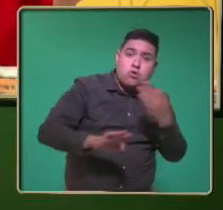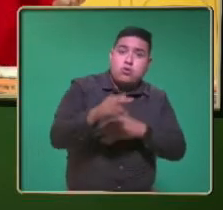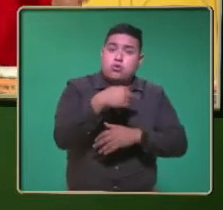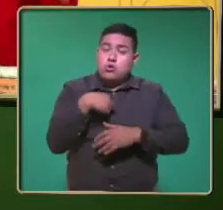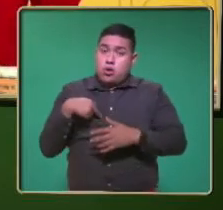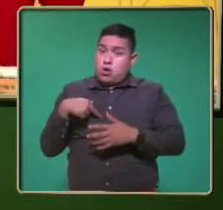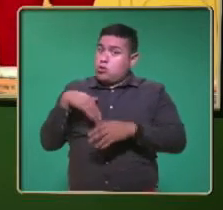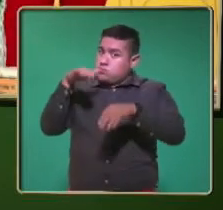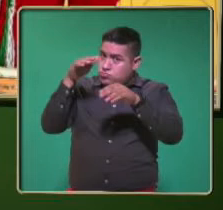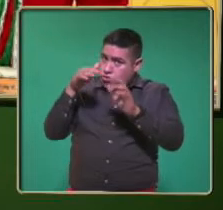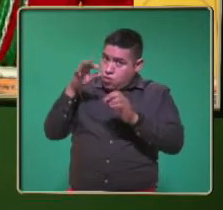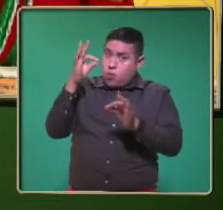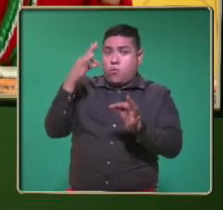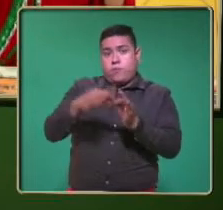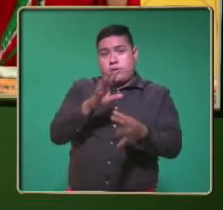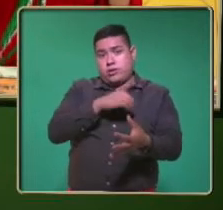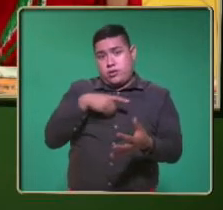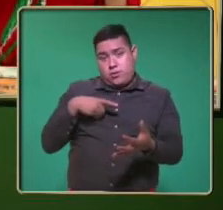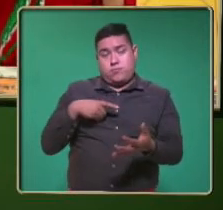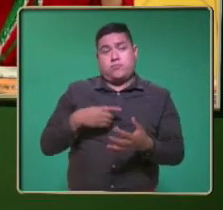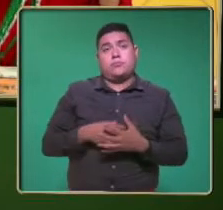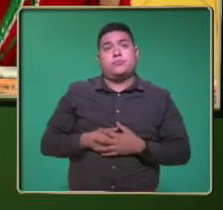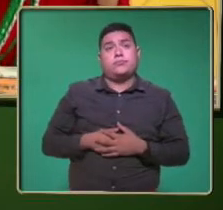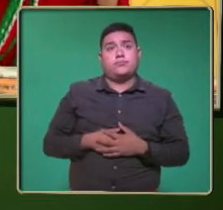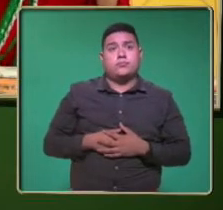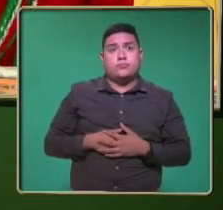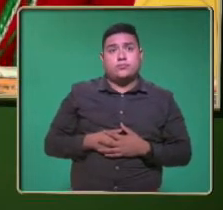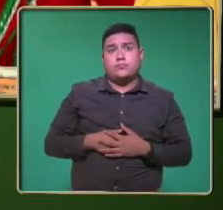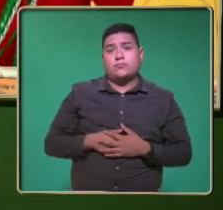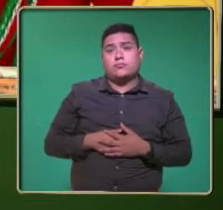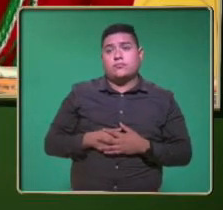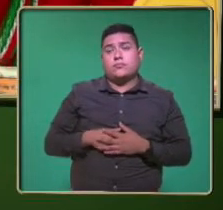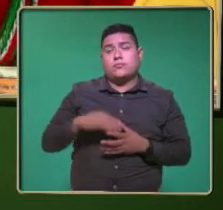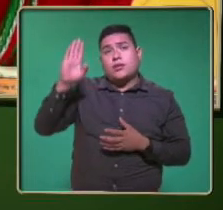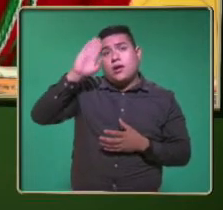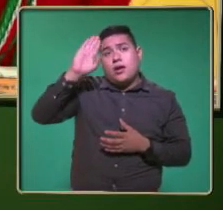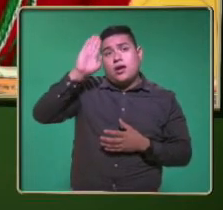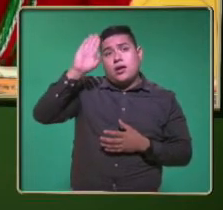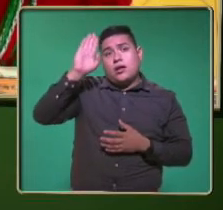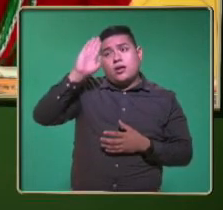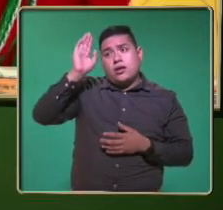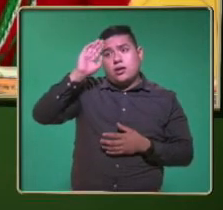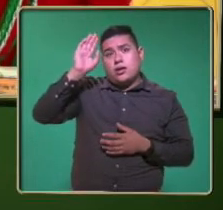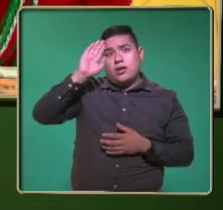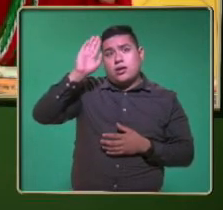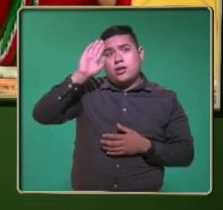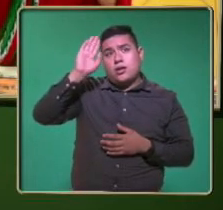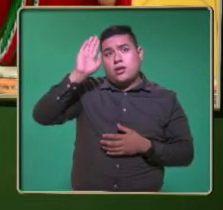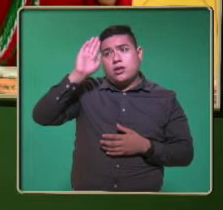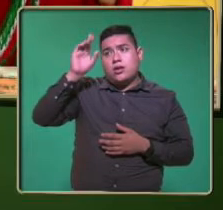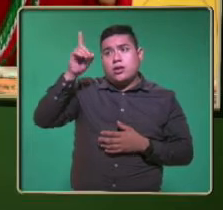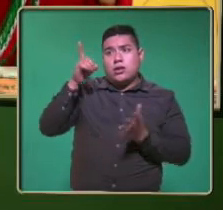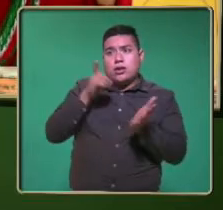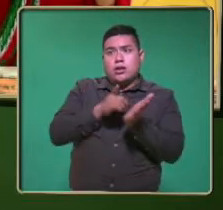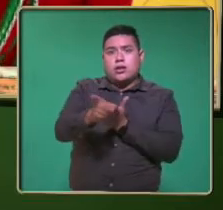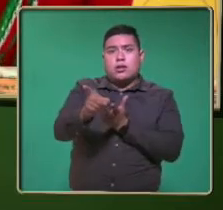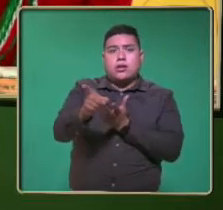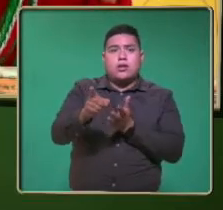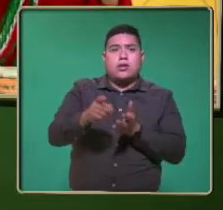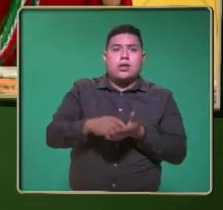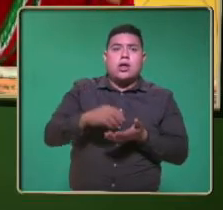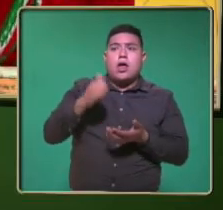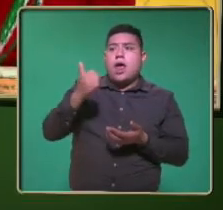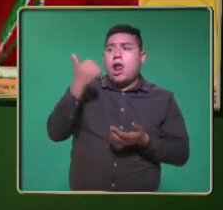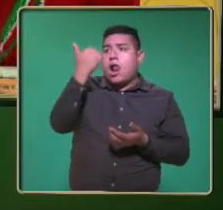esa parte y también considerar que es un derecho que tiene el alumno, ¿verdad?, a